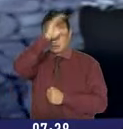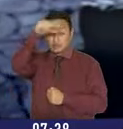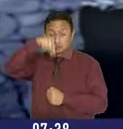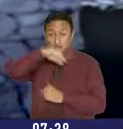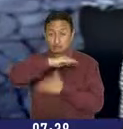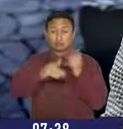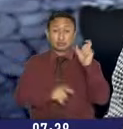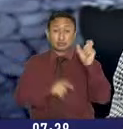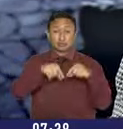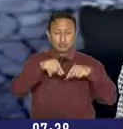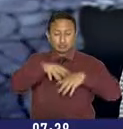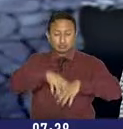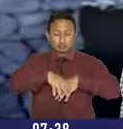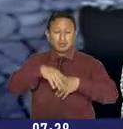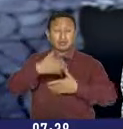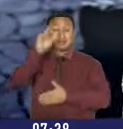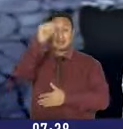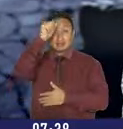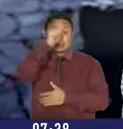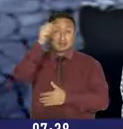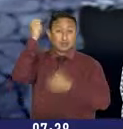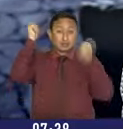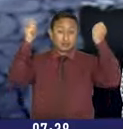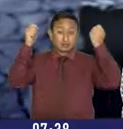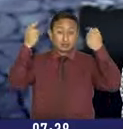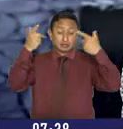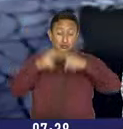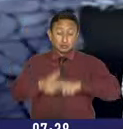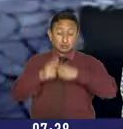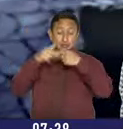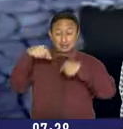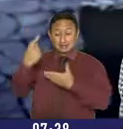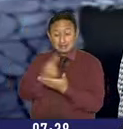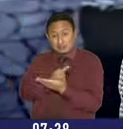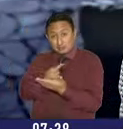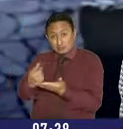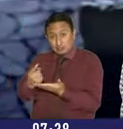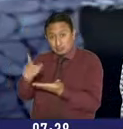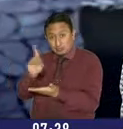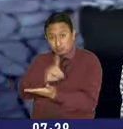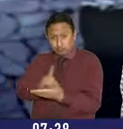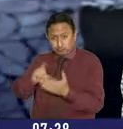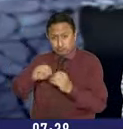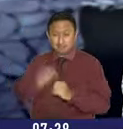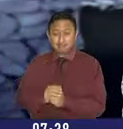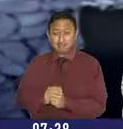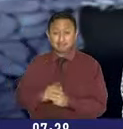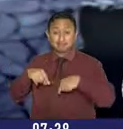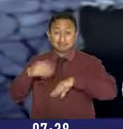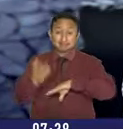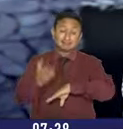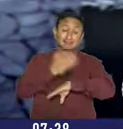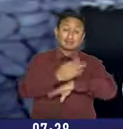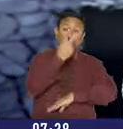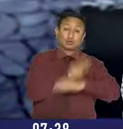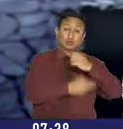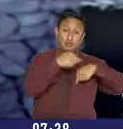que marca el inicio de la Semana Santa tuvo acogida luego de ser suspendida por 2 años a causa de la